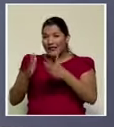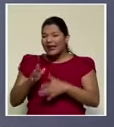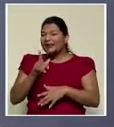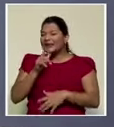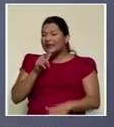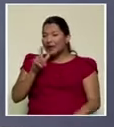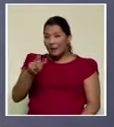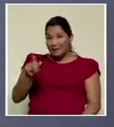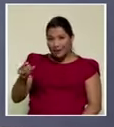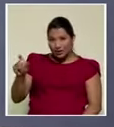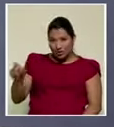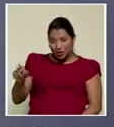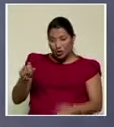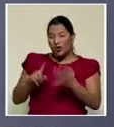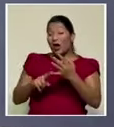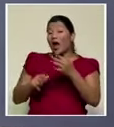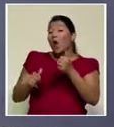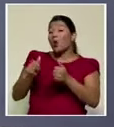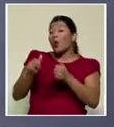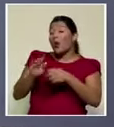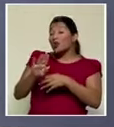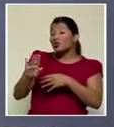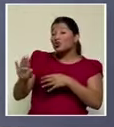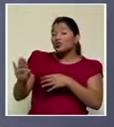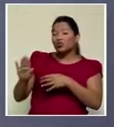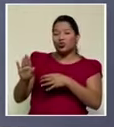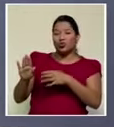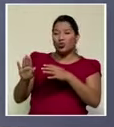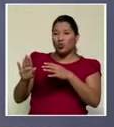esas personas, cuál es su fibra